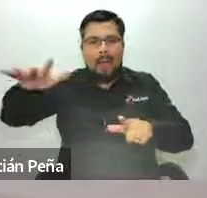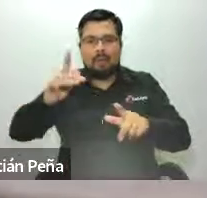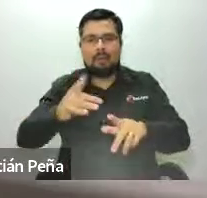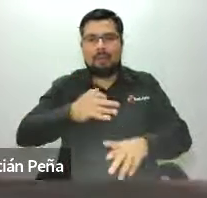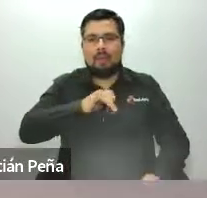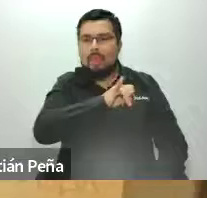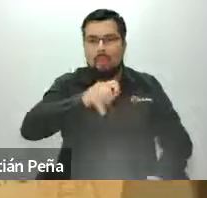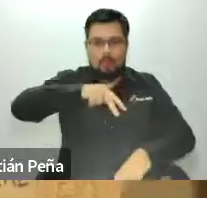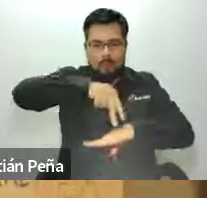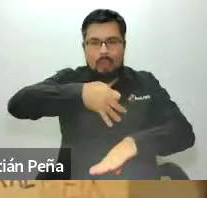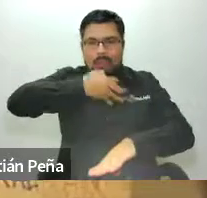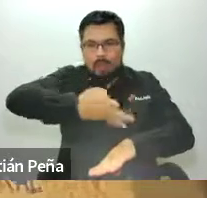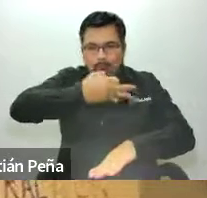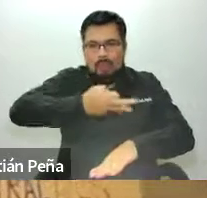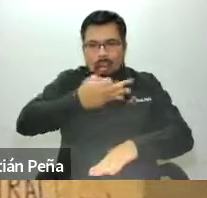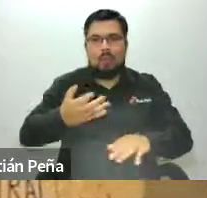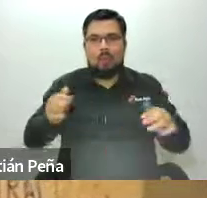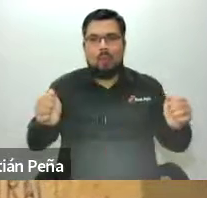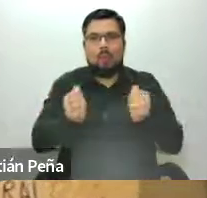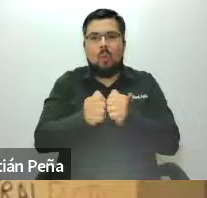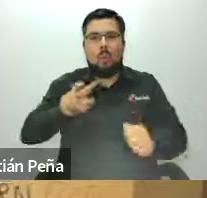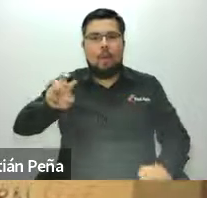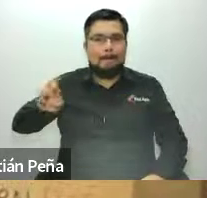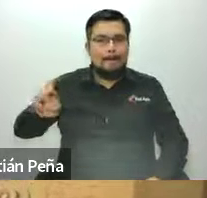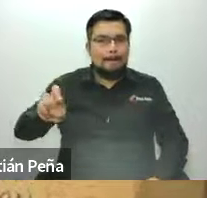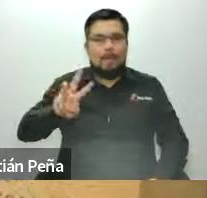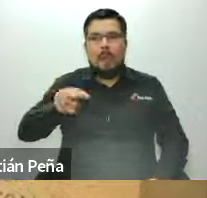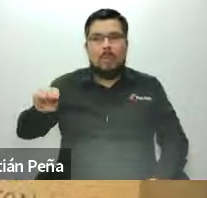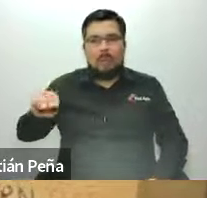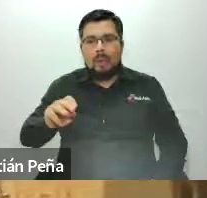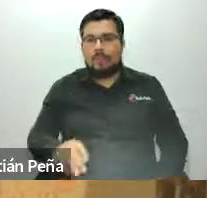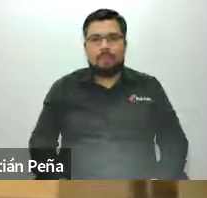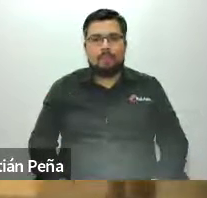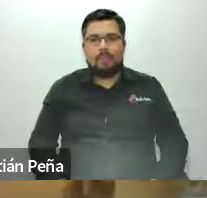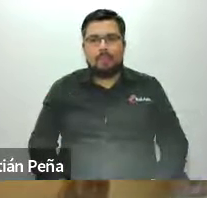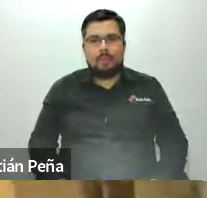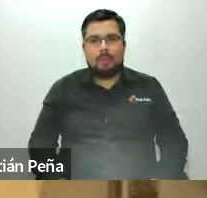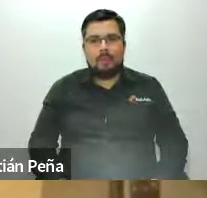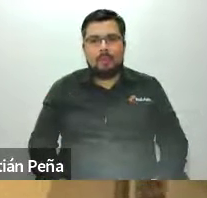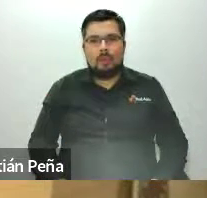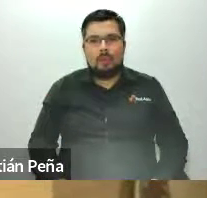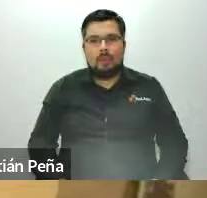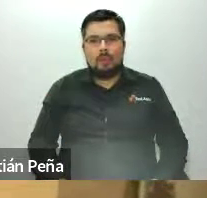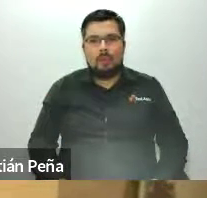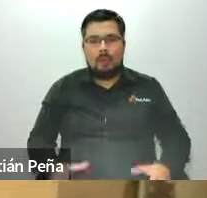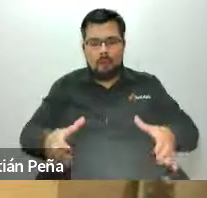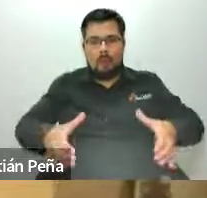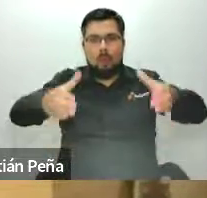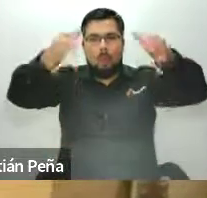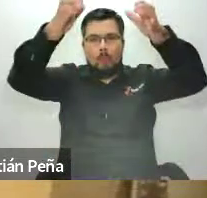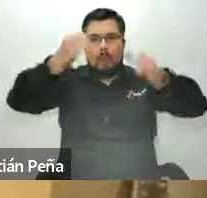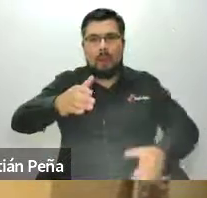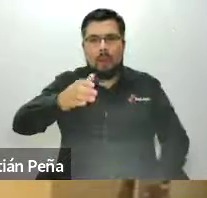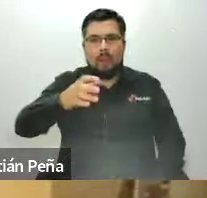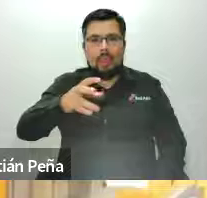nuestros papás. ¿Qué viste en tu barrio? La cúpula del Papa, ¿En qué comuna es eso? en Los Prados.